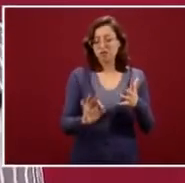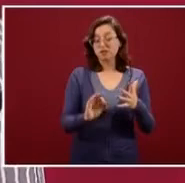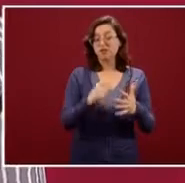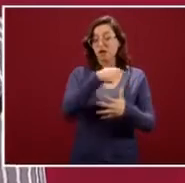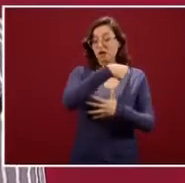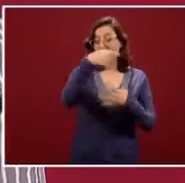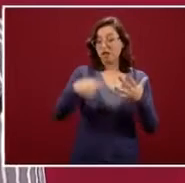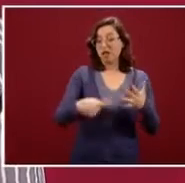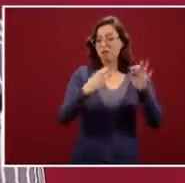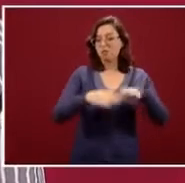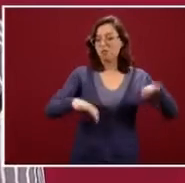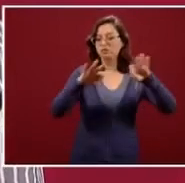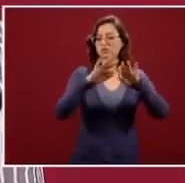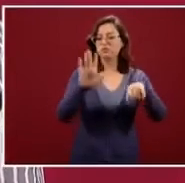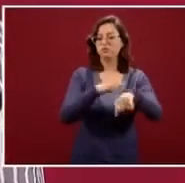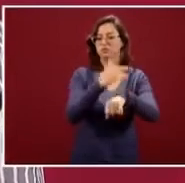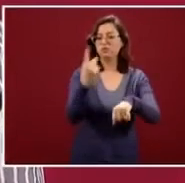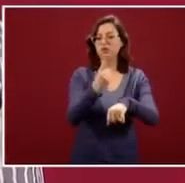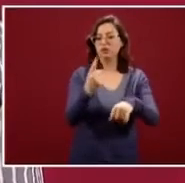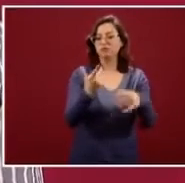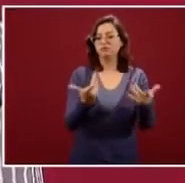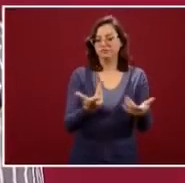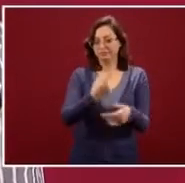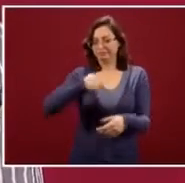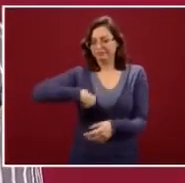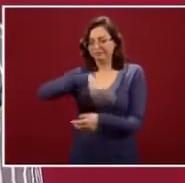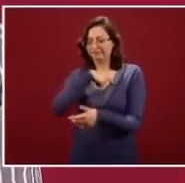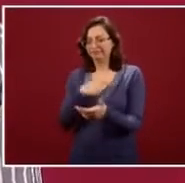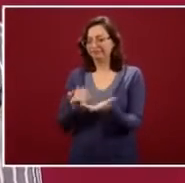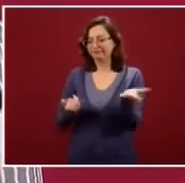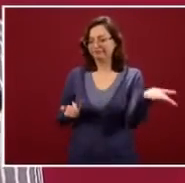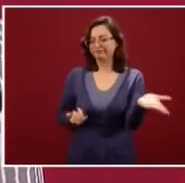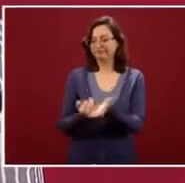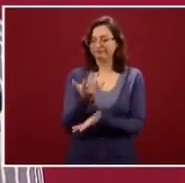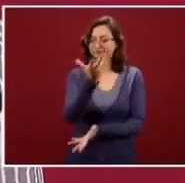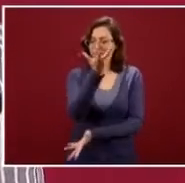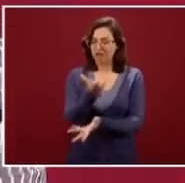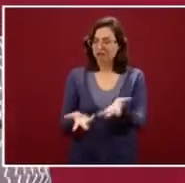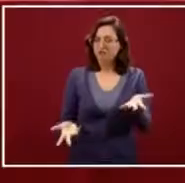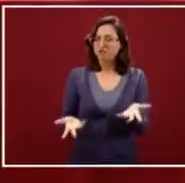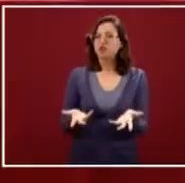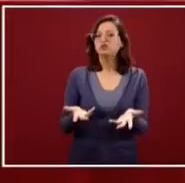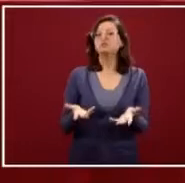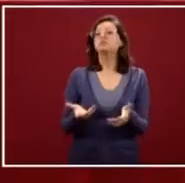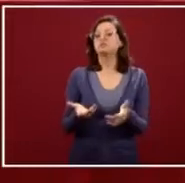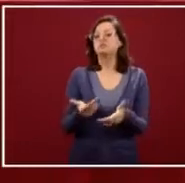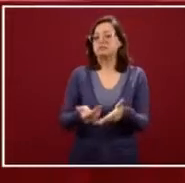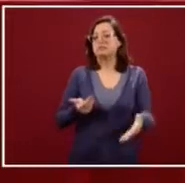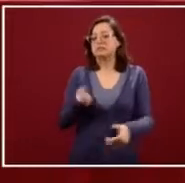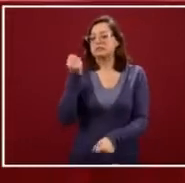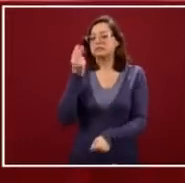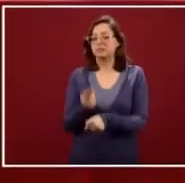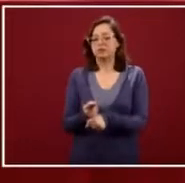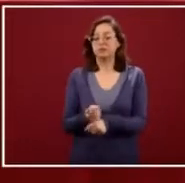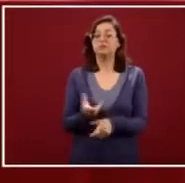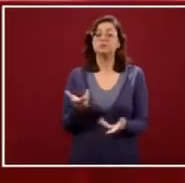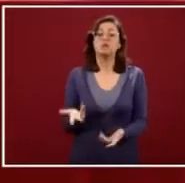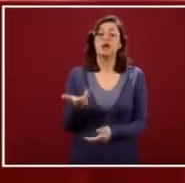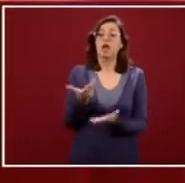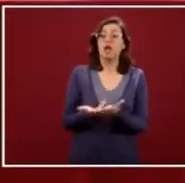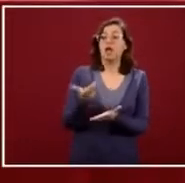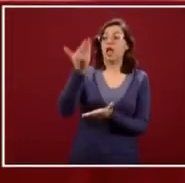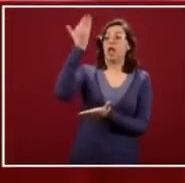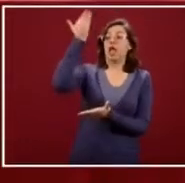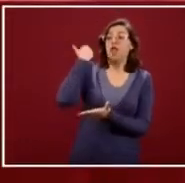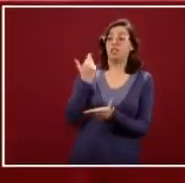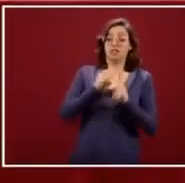tomar para la prevención y el control de la epidemia. En un momento dado, al inicio de la epidemia, estuvimos